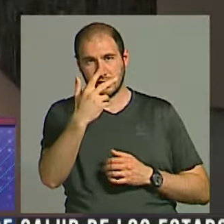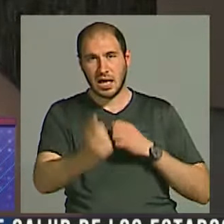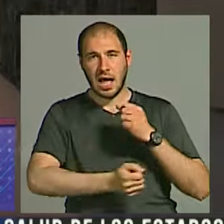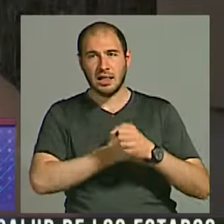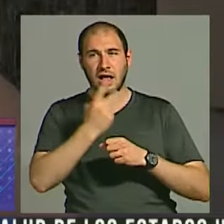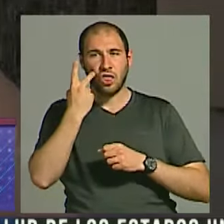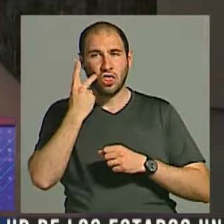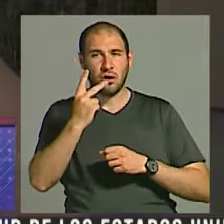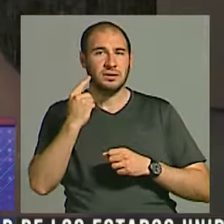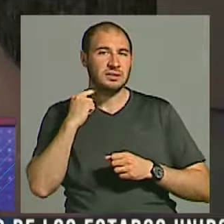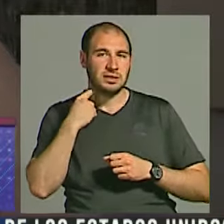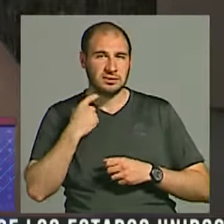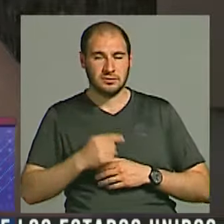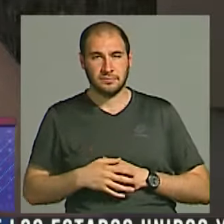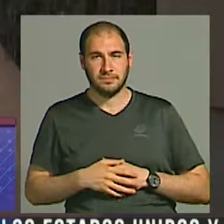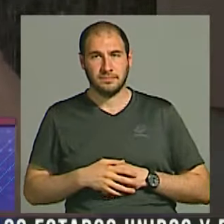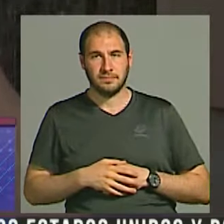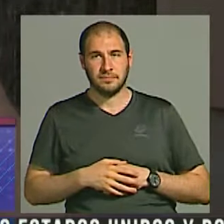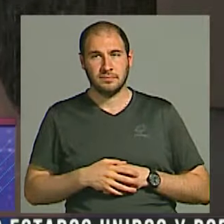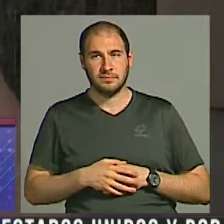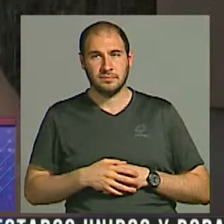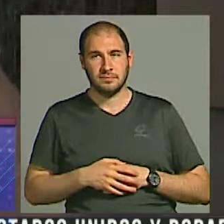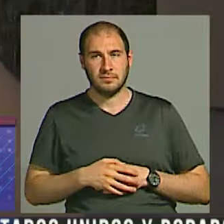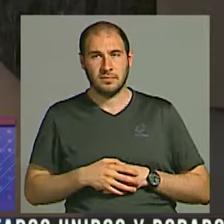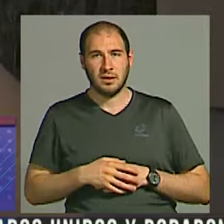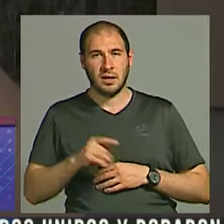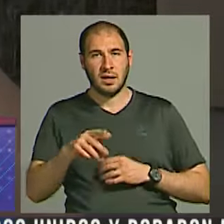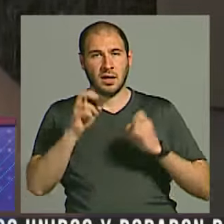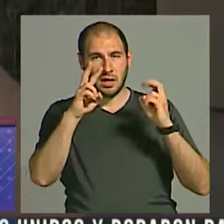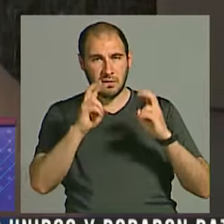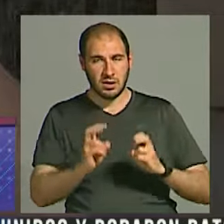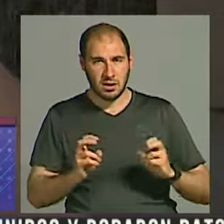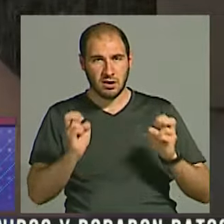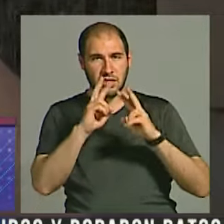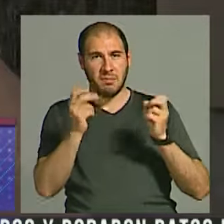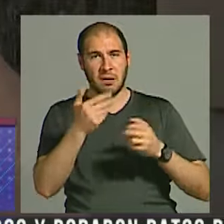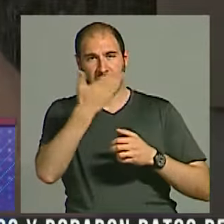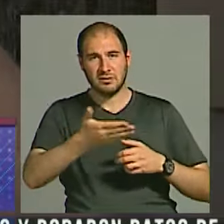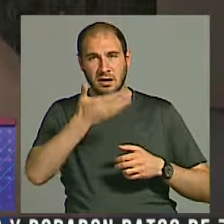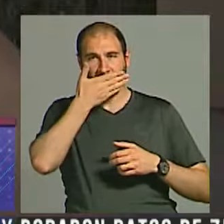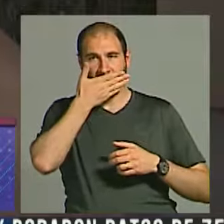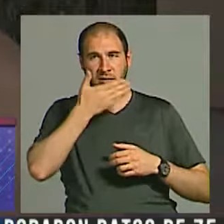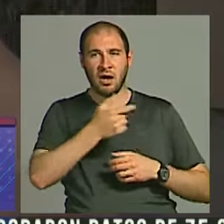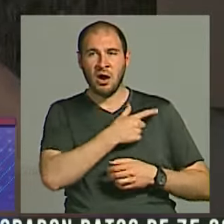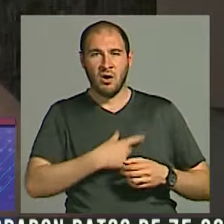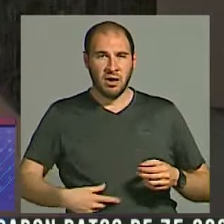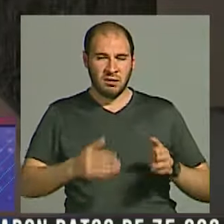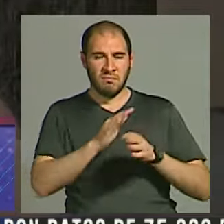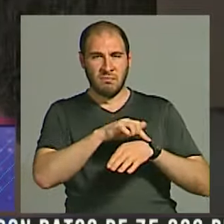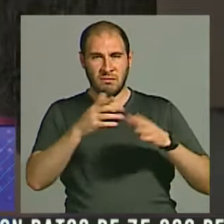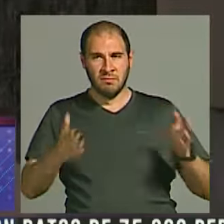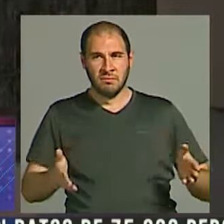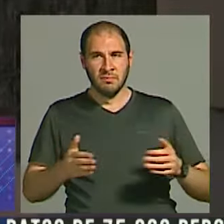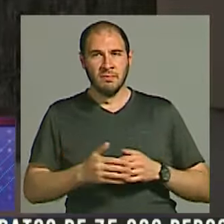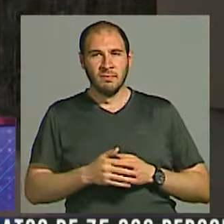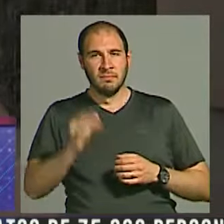1973 a 2013. Entonces se investigó sobre los desaparecidos durante ese periodo y